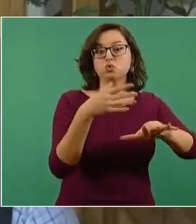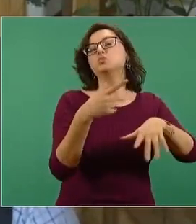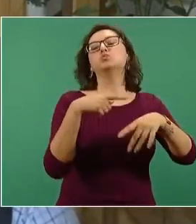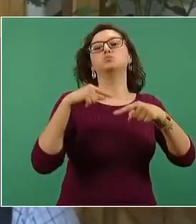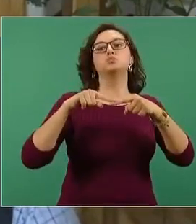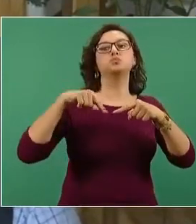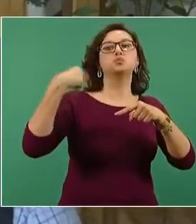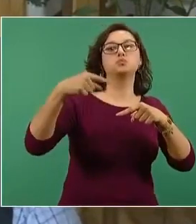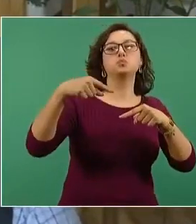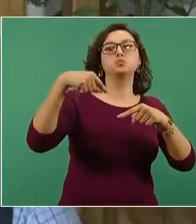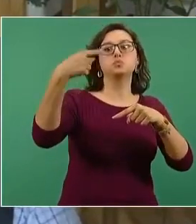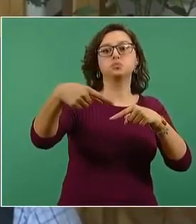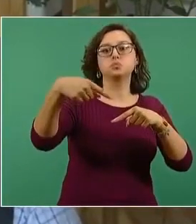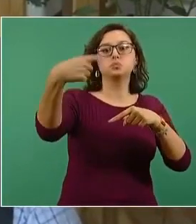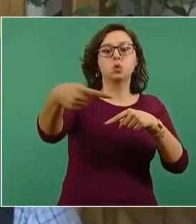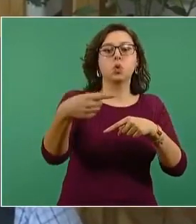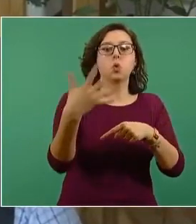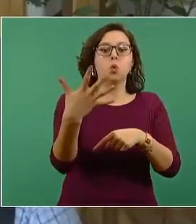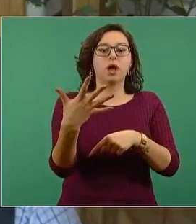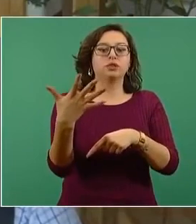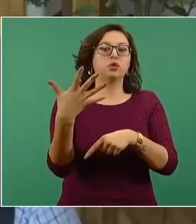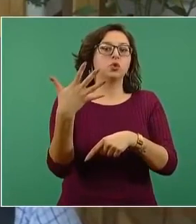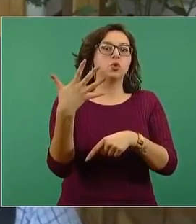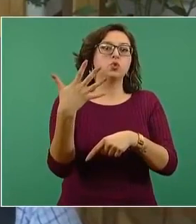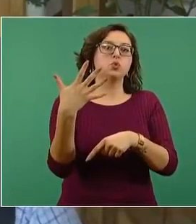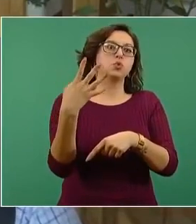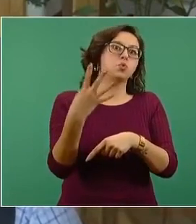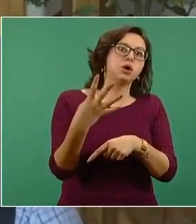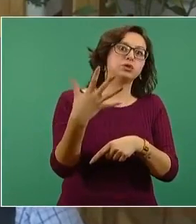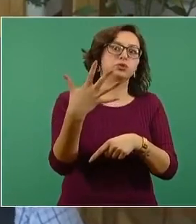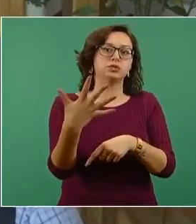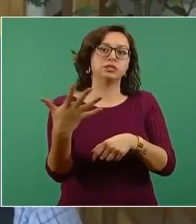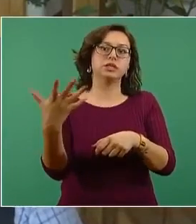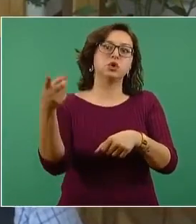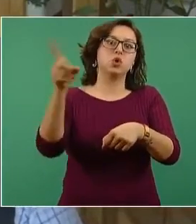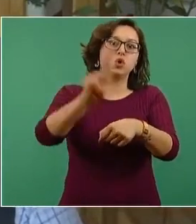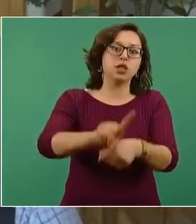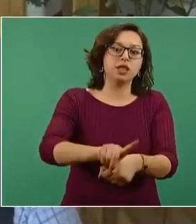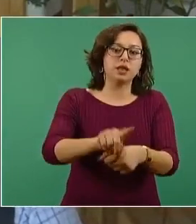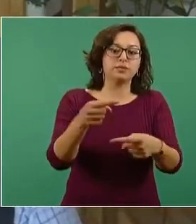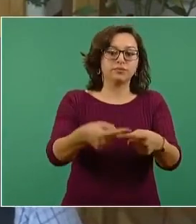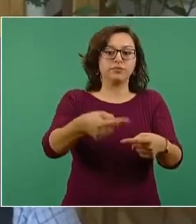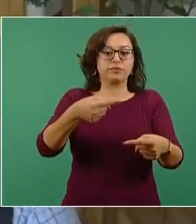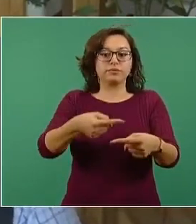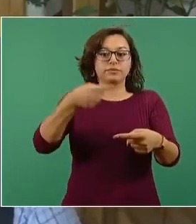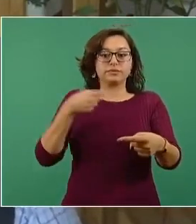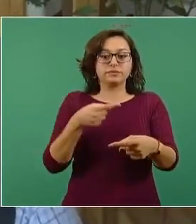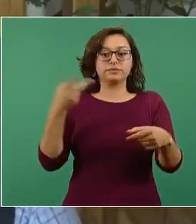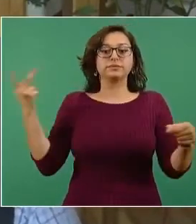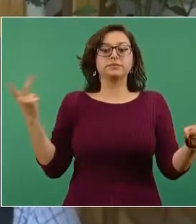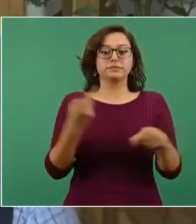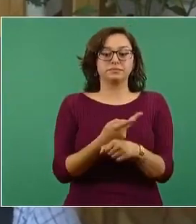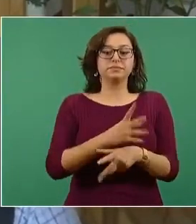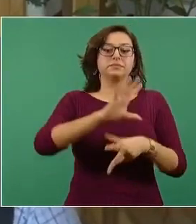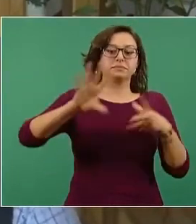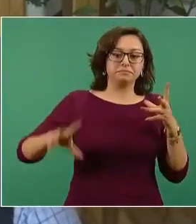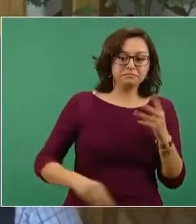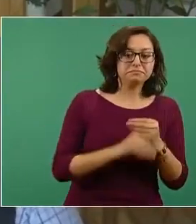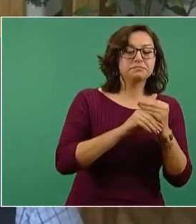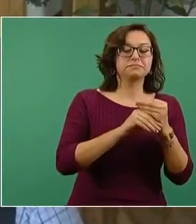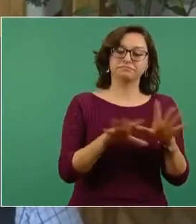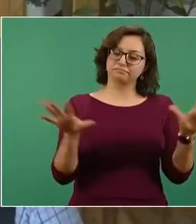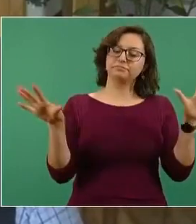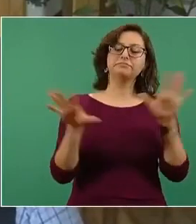consultar directamente con los que llevan el sistema, hasta de una semana atrás, por este tipo de actualizaciones. Sí, las puede